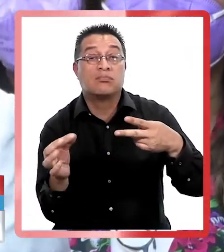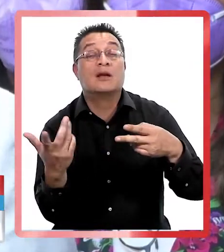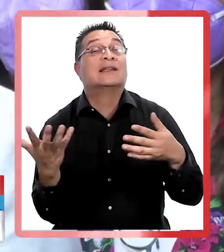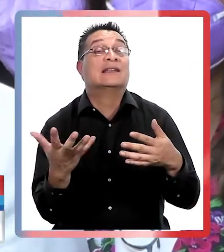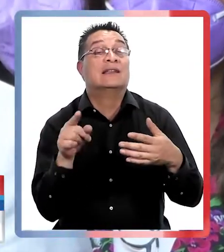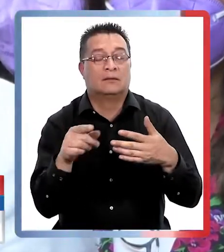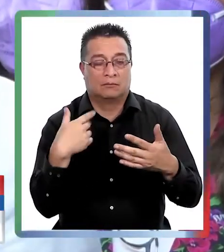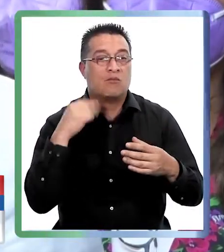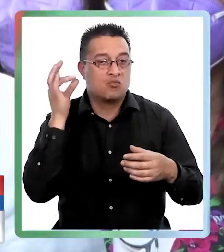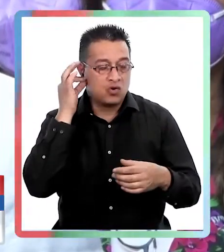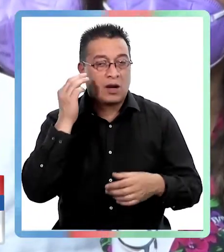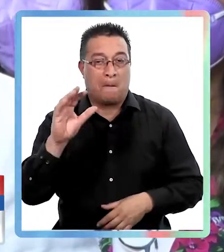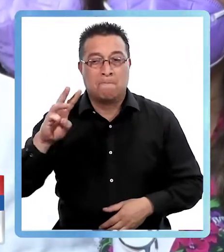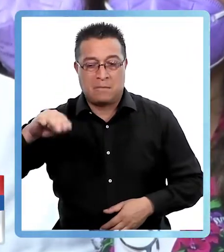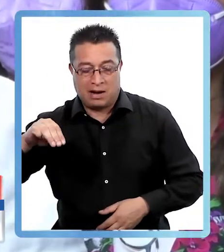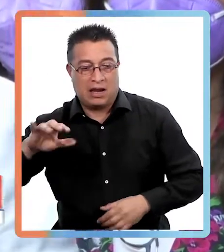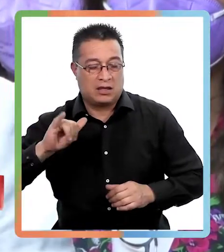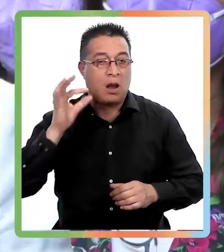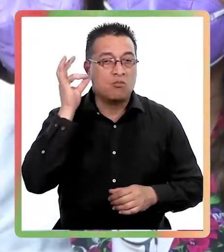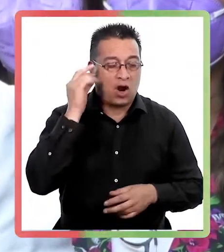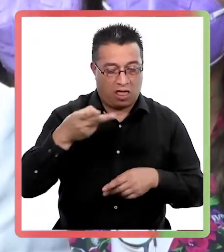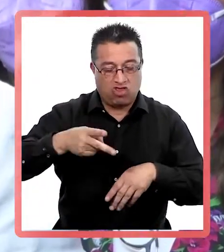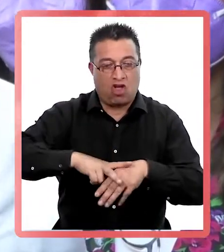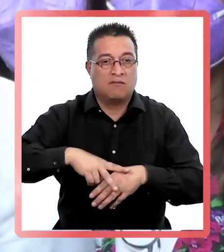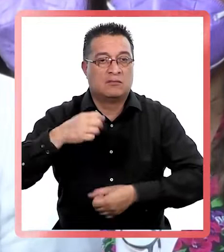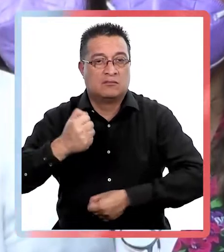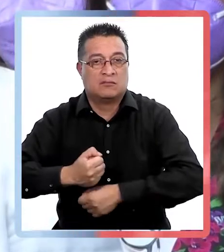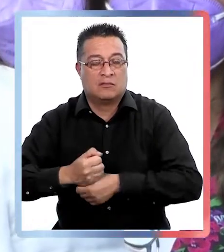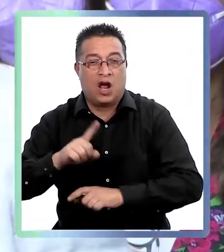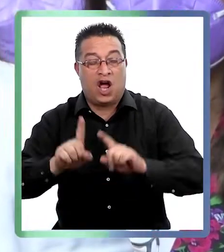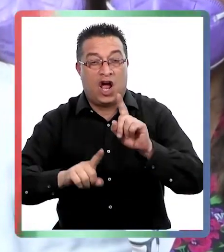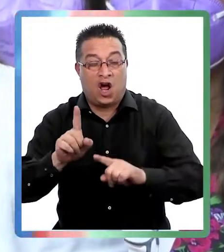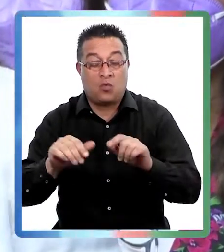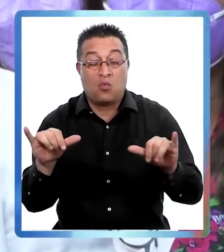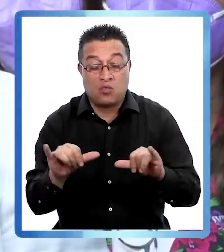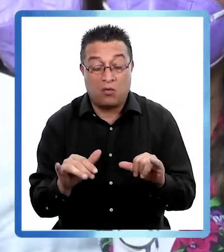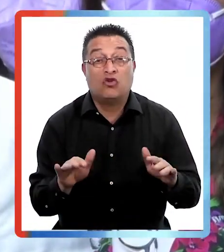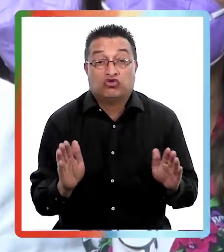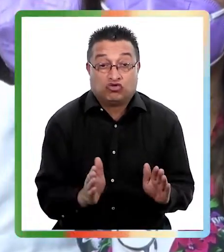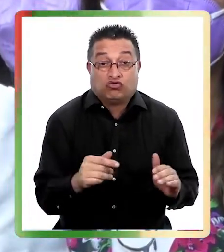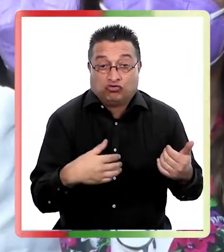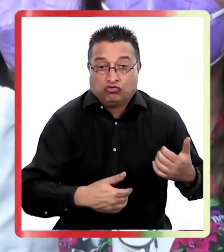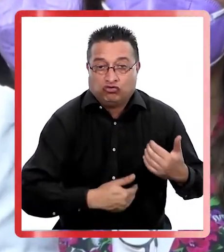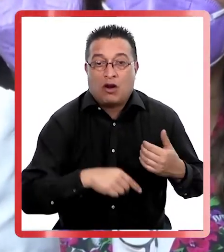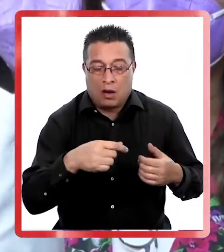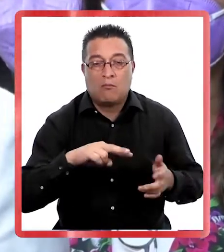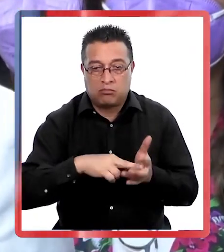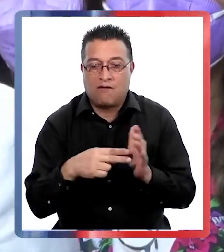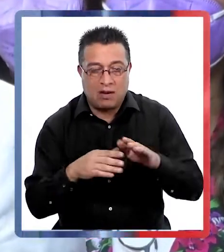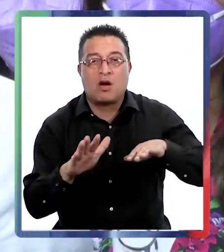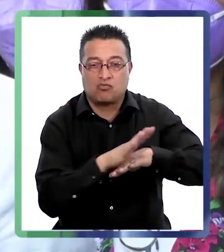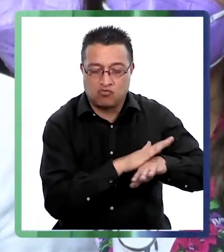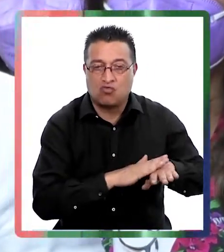de nosotras en nuestro rol de madres y mujeres, algunas con bebés pequeñitas que tenemos dificultades en